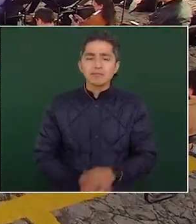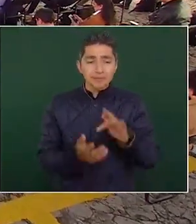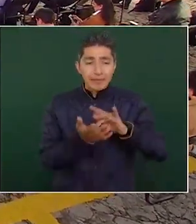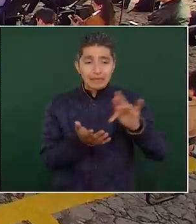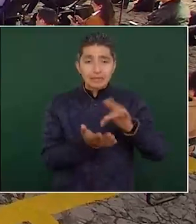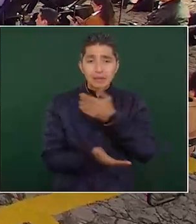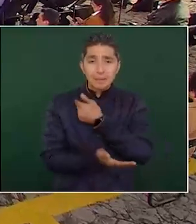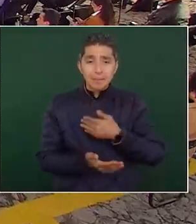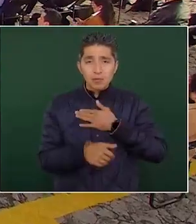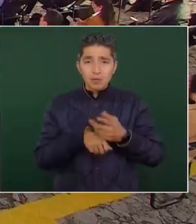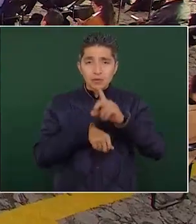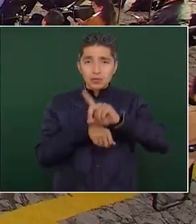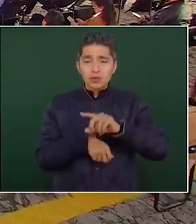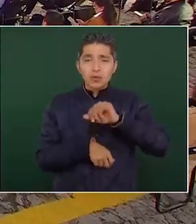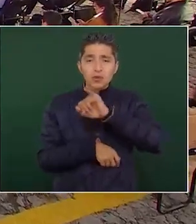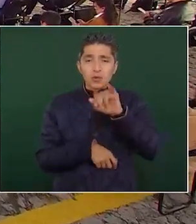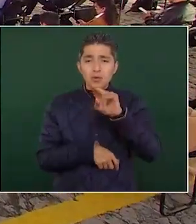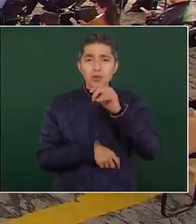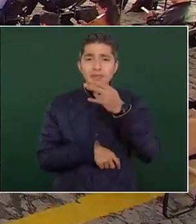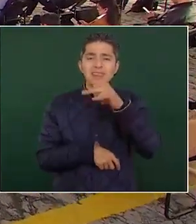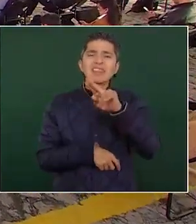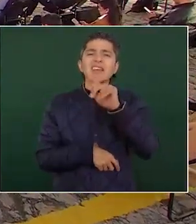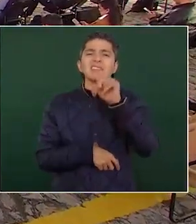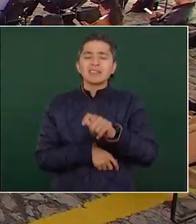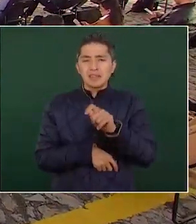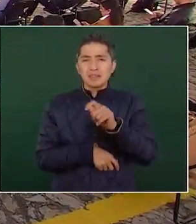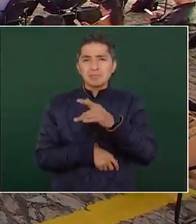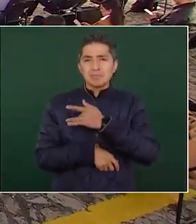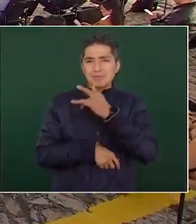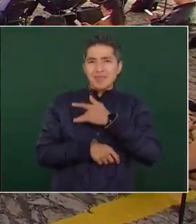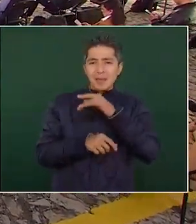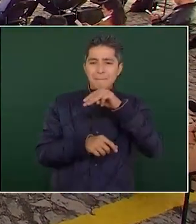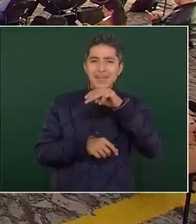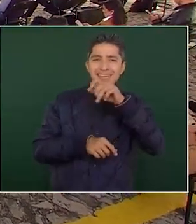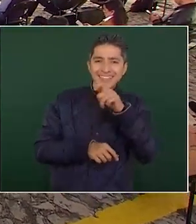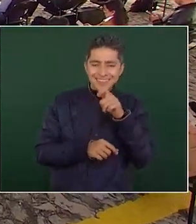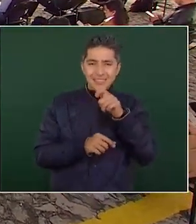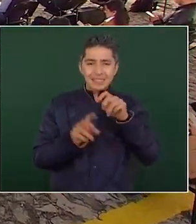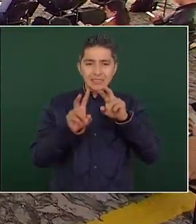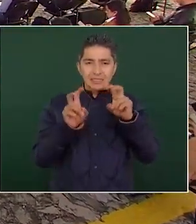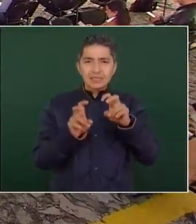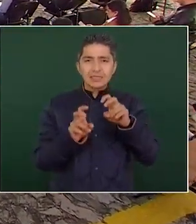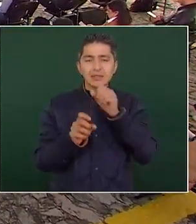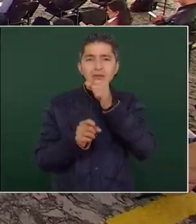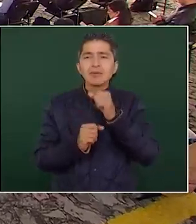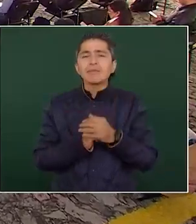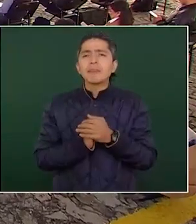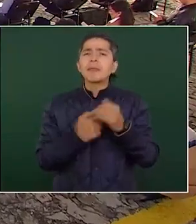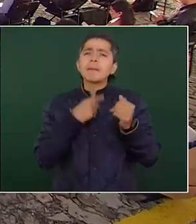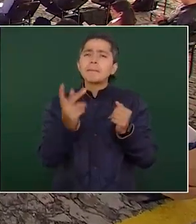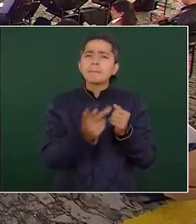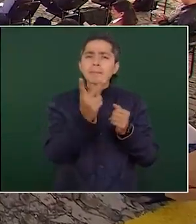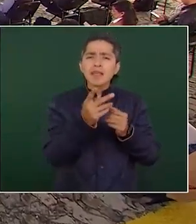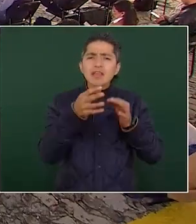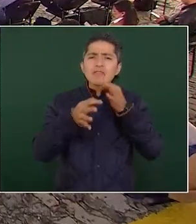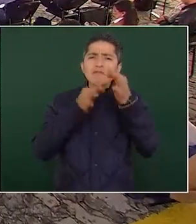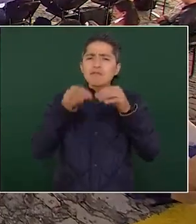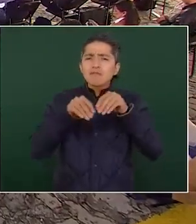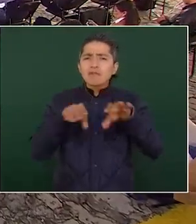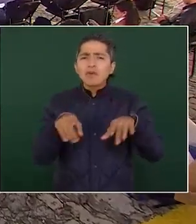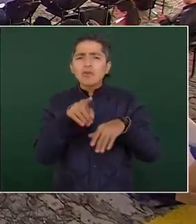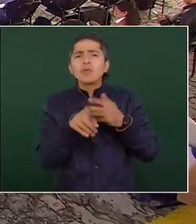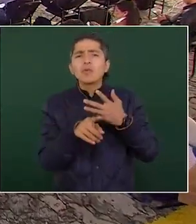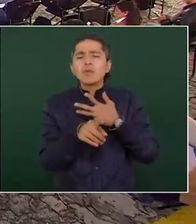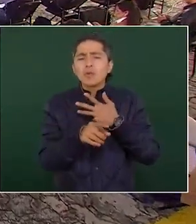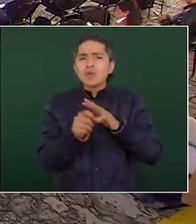Gracias, presidente. Buenos días, Judith Sánchez Reyes, de Perspectivas MX. Presidente, preguntarle con qué información cuenta sobre